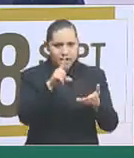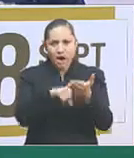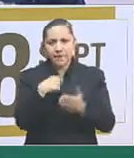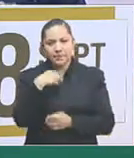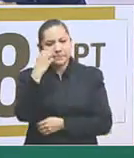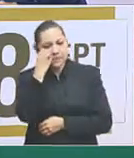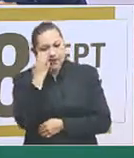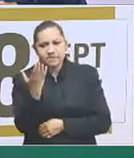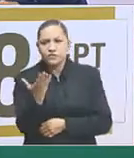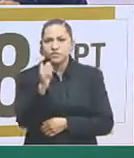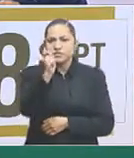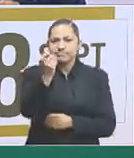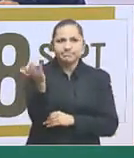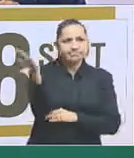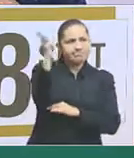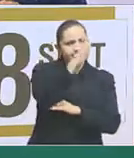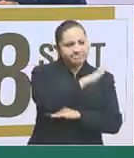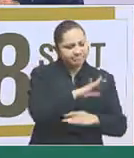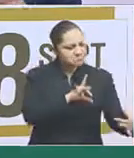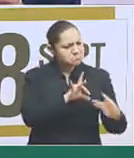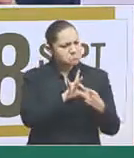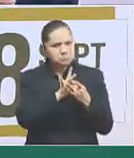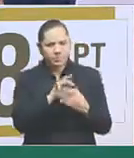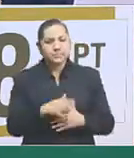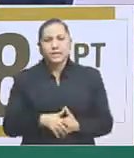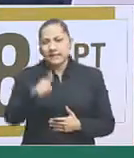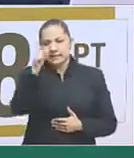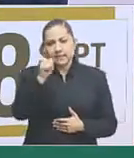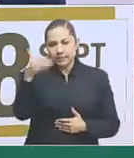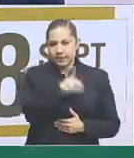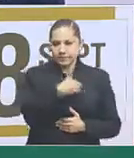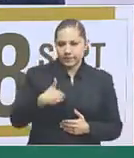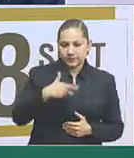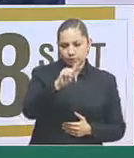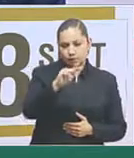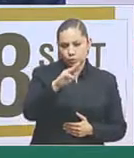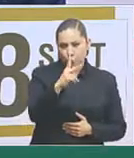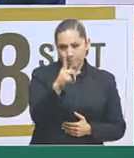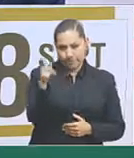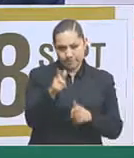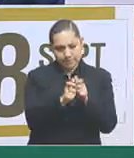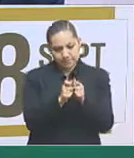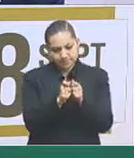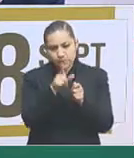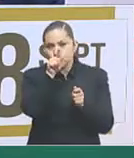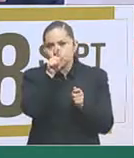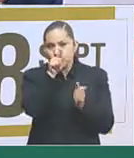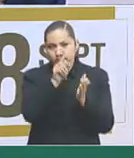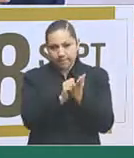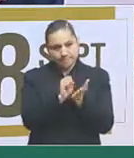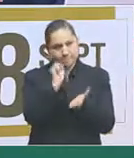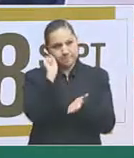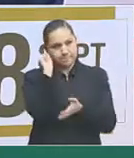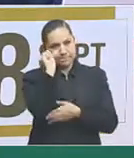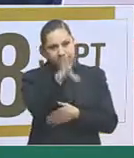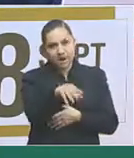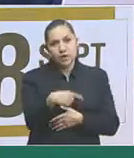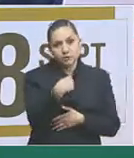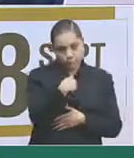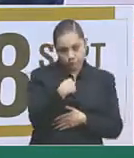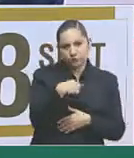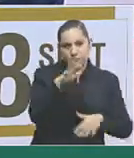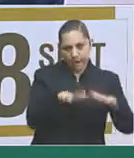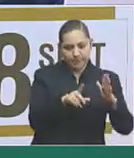hora cada vez que el presidente trump publicar un tweet no sé ustedes pero yo si recibo una